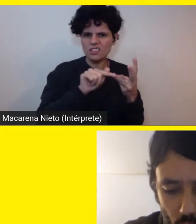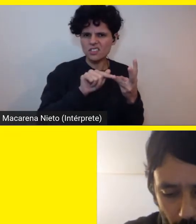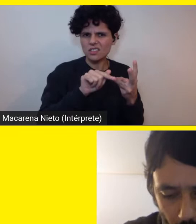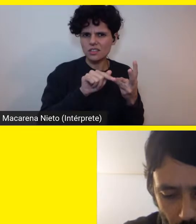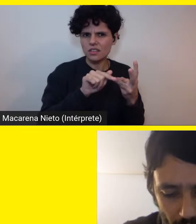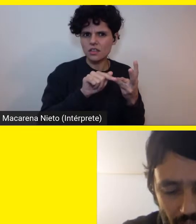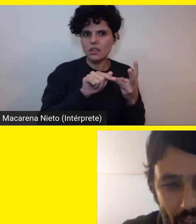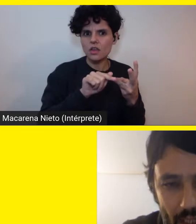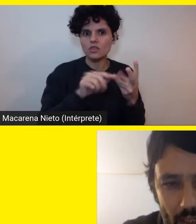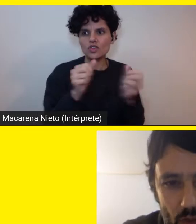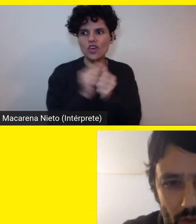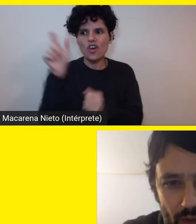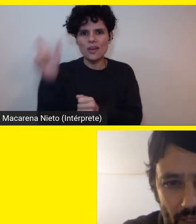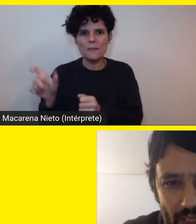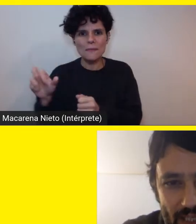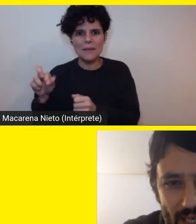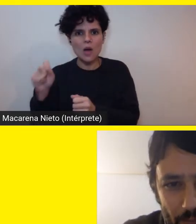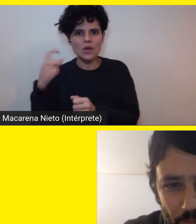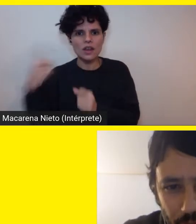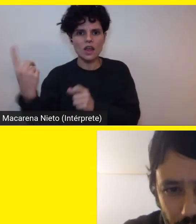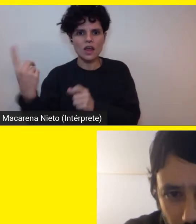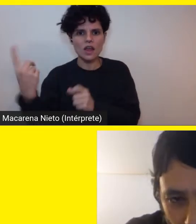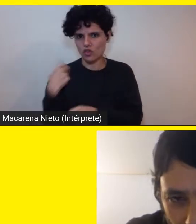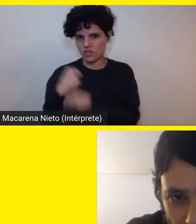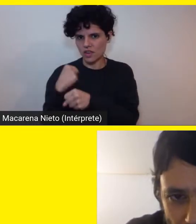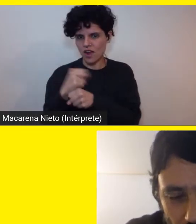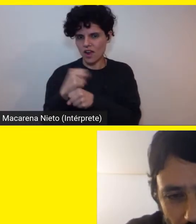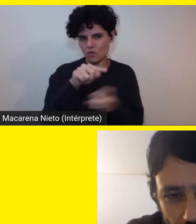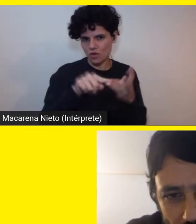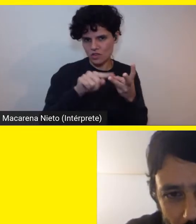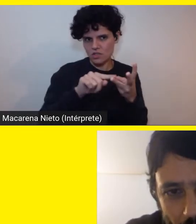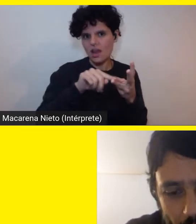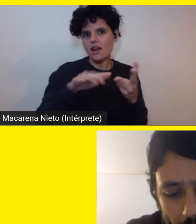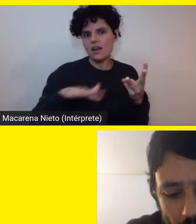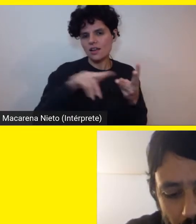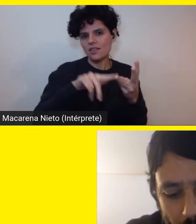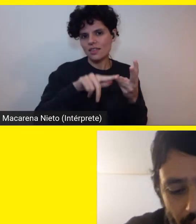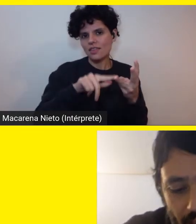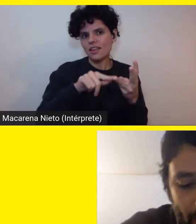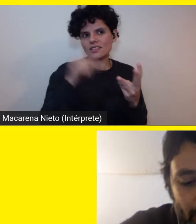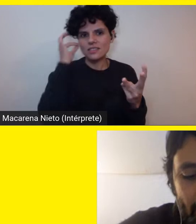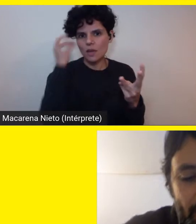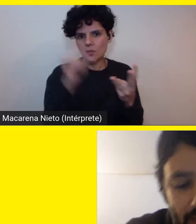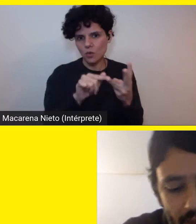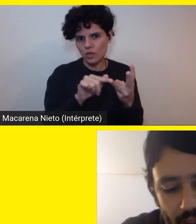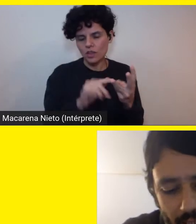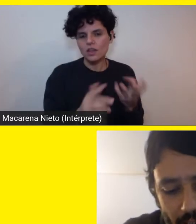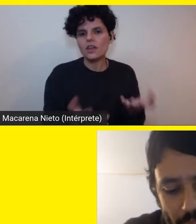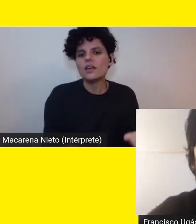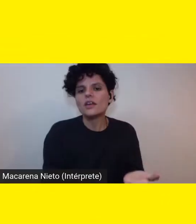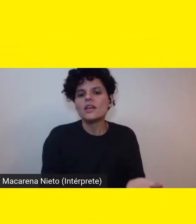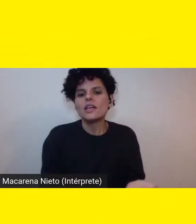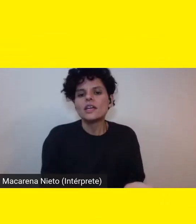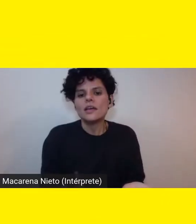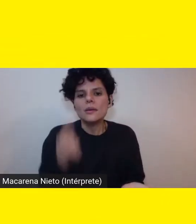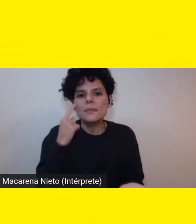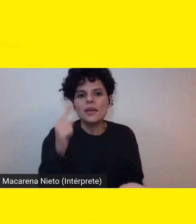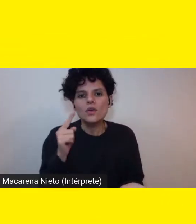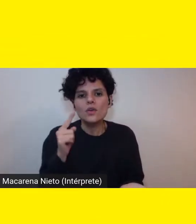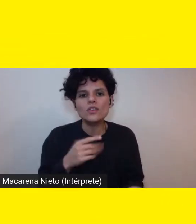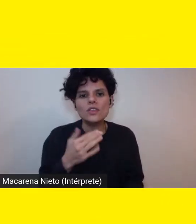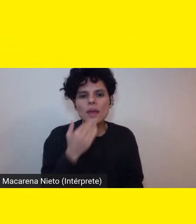programa de Derechos Humanos. Y yo también quisiera mencionar de que, paralelamente, y